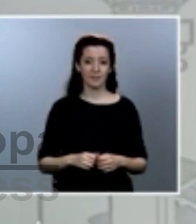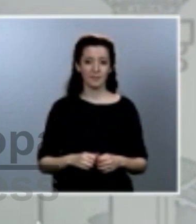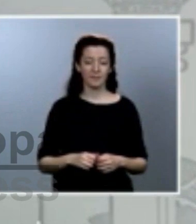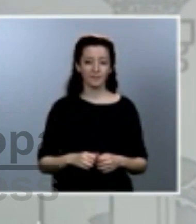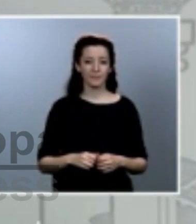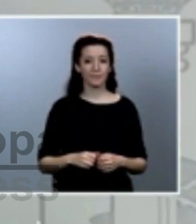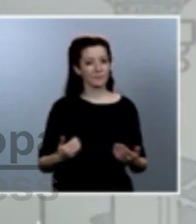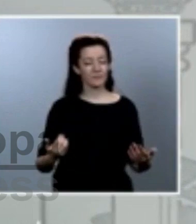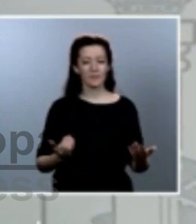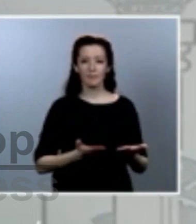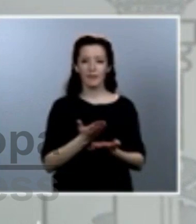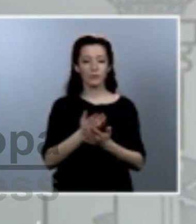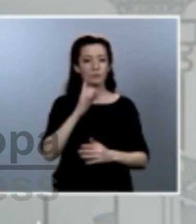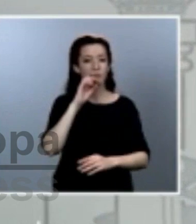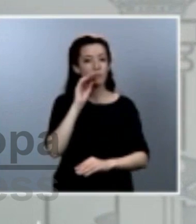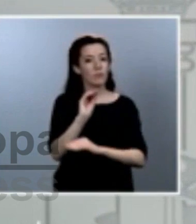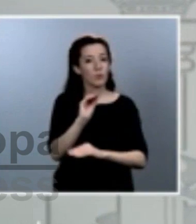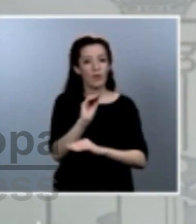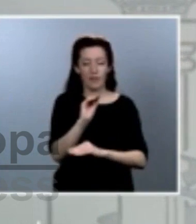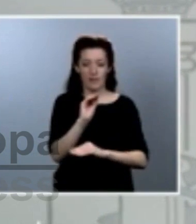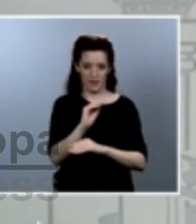presente en el plan de